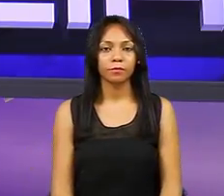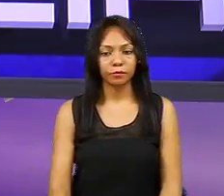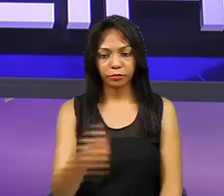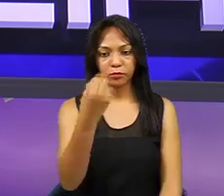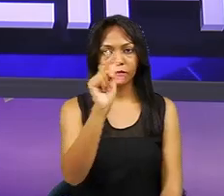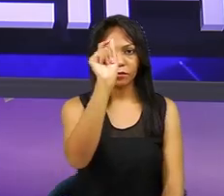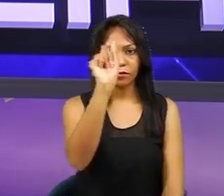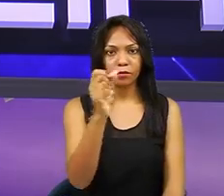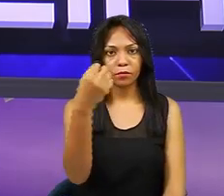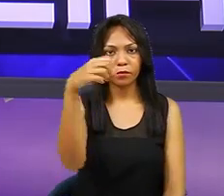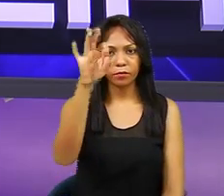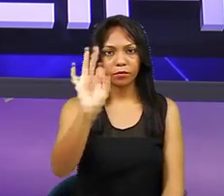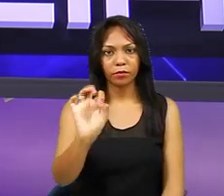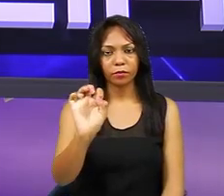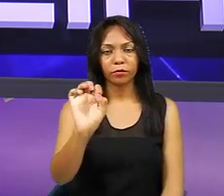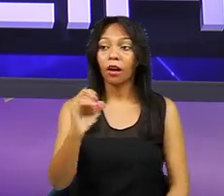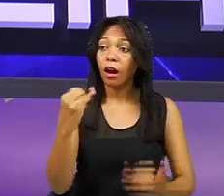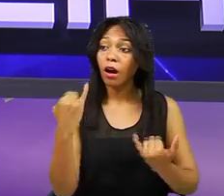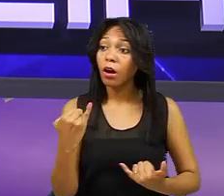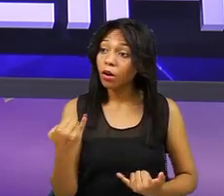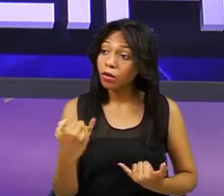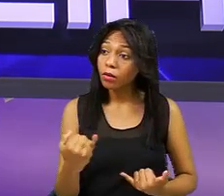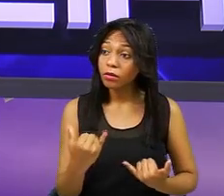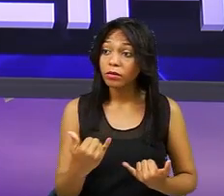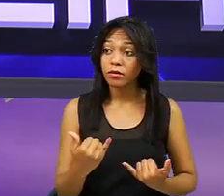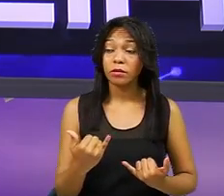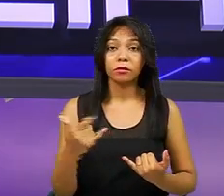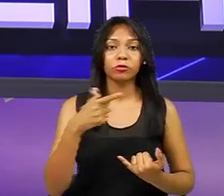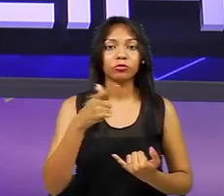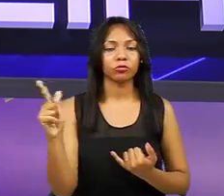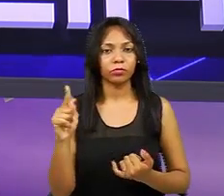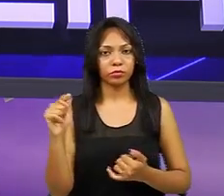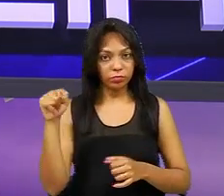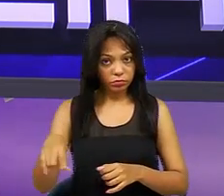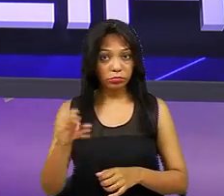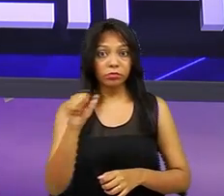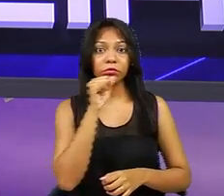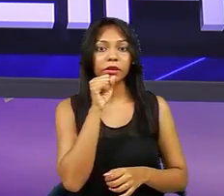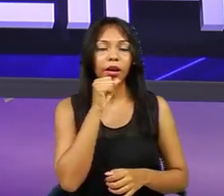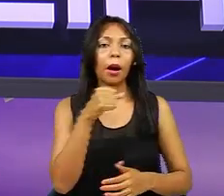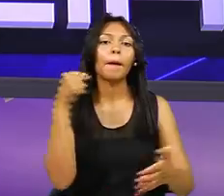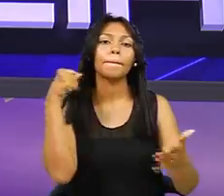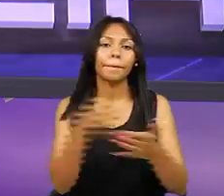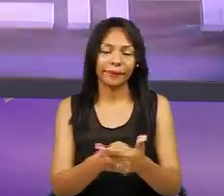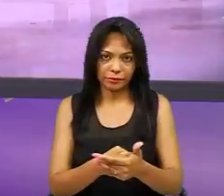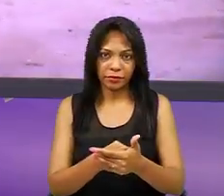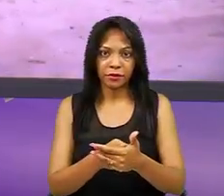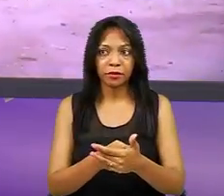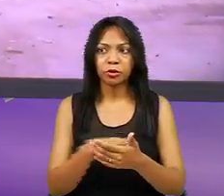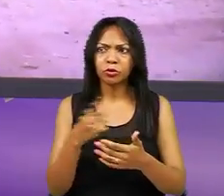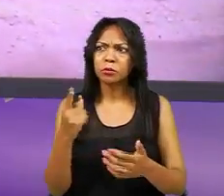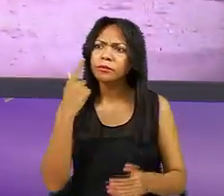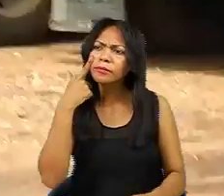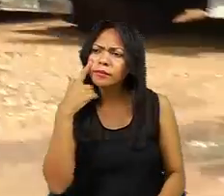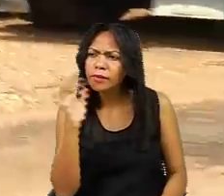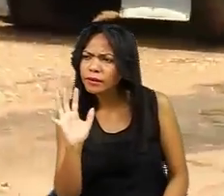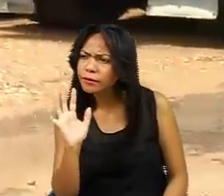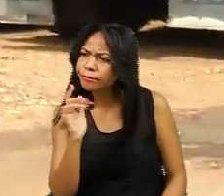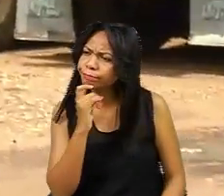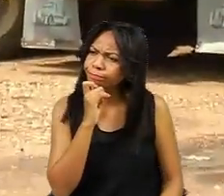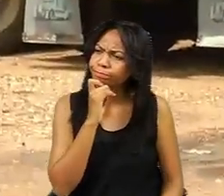minutos del mediodía, a esta hora se registra en el sector nororiental de Barranca Bermeja un accidente de tránsito. Al parecer, y según lo que ha